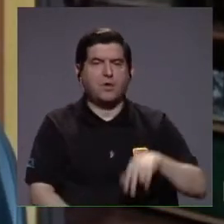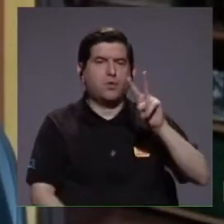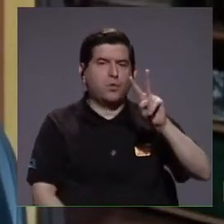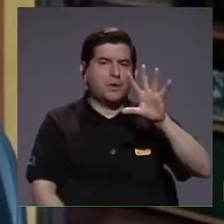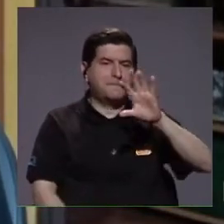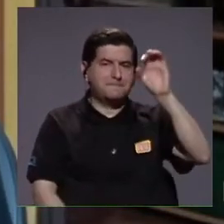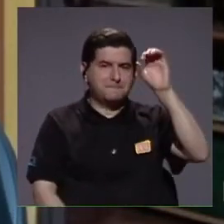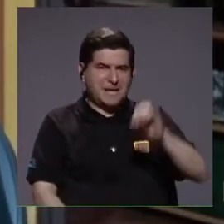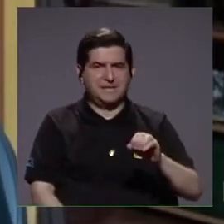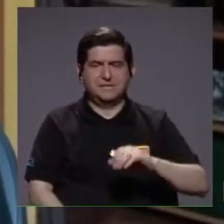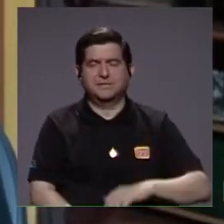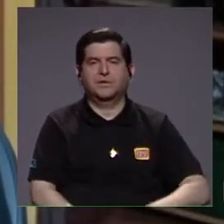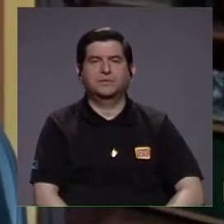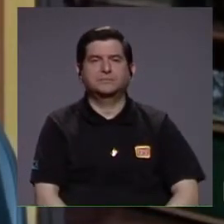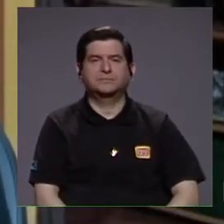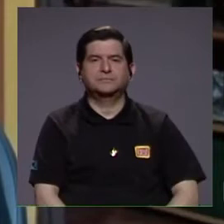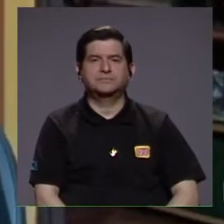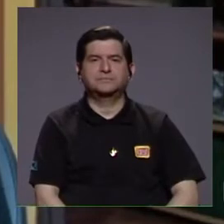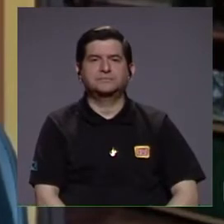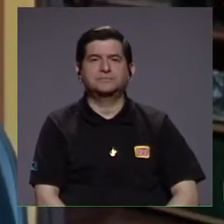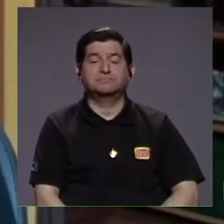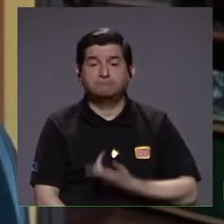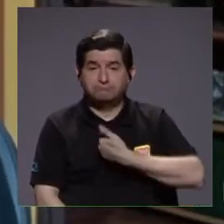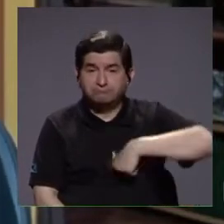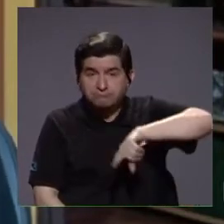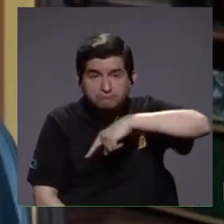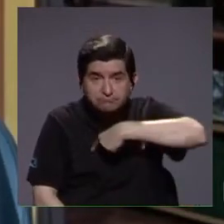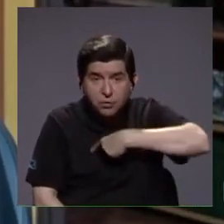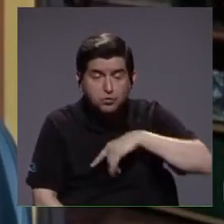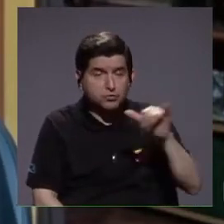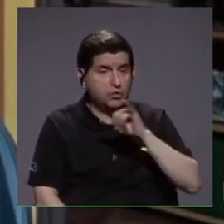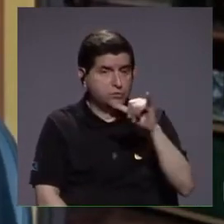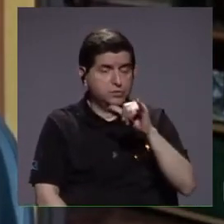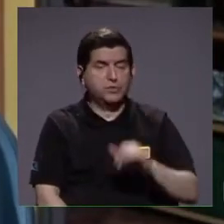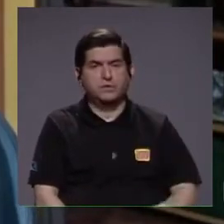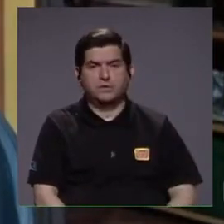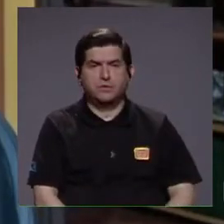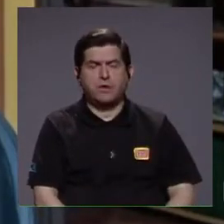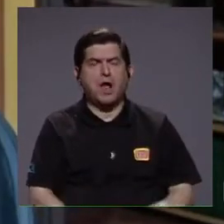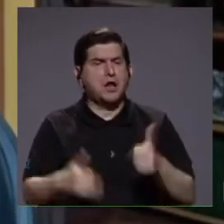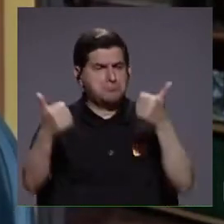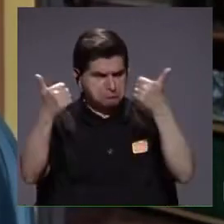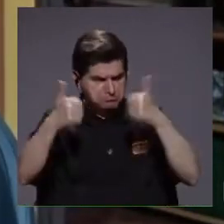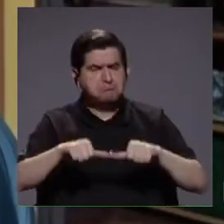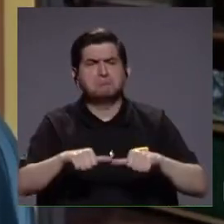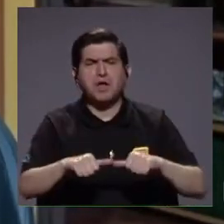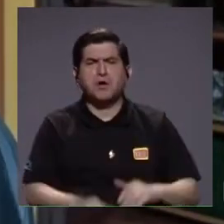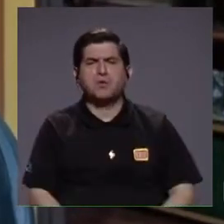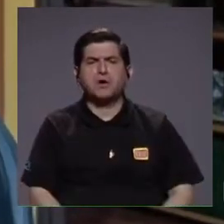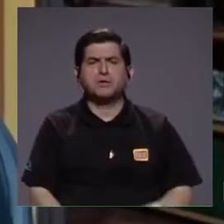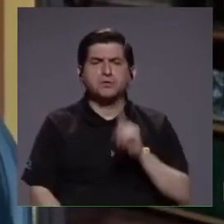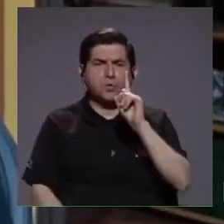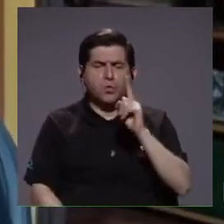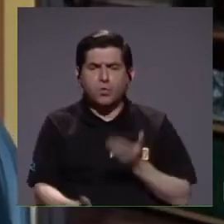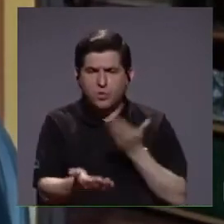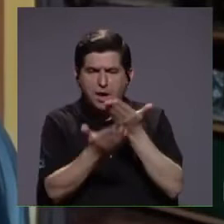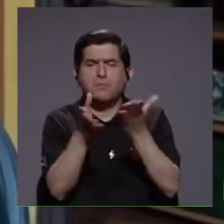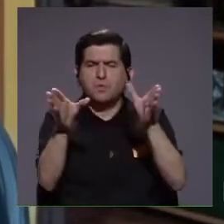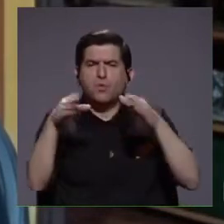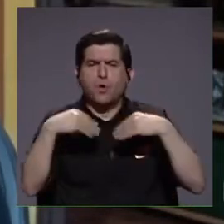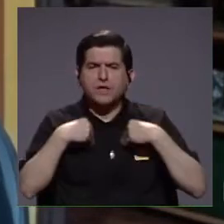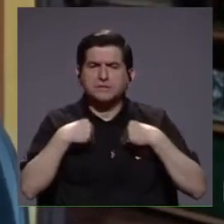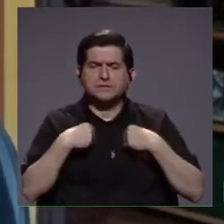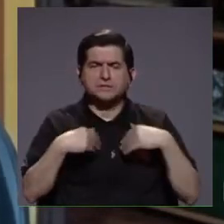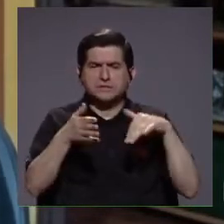es del 25%. Nosotros, de igual forma, estaríamos totalmente anuentes a recibir una